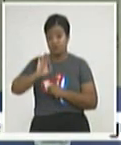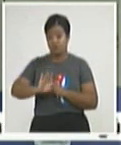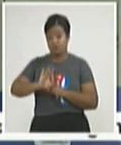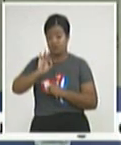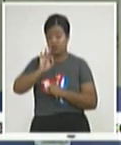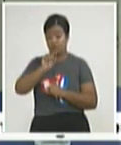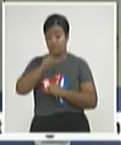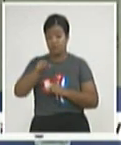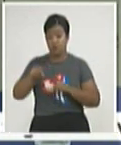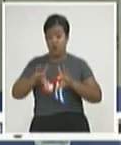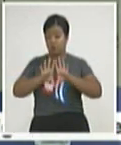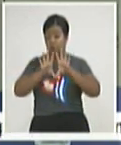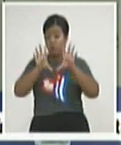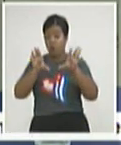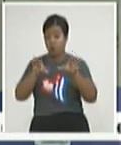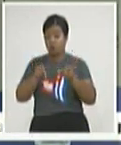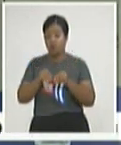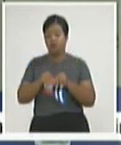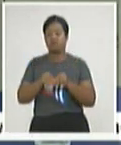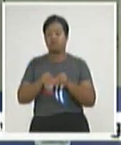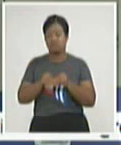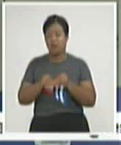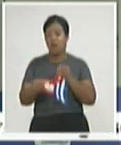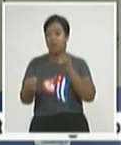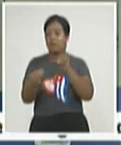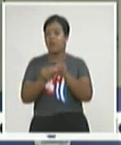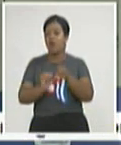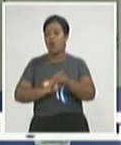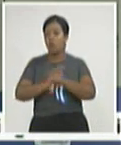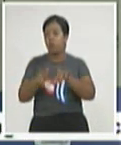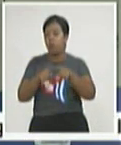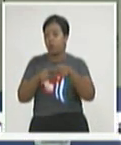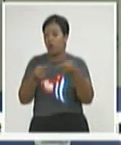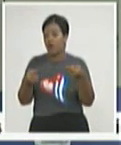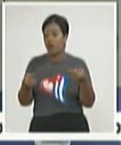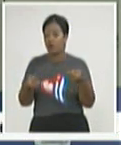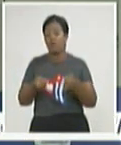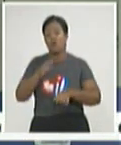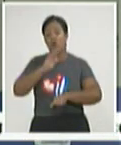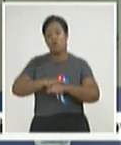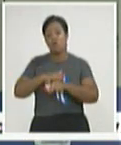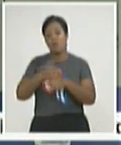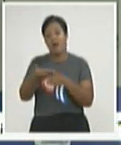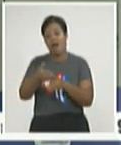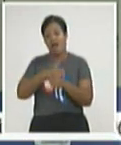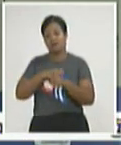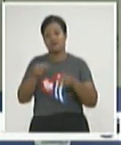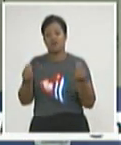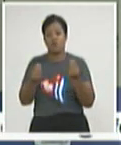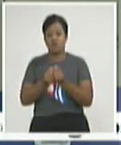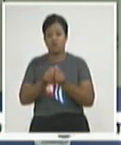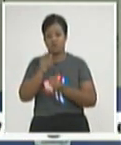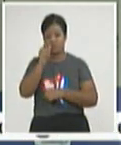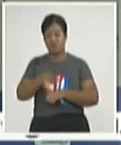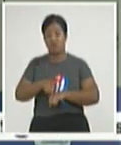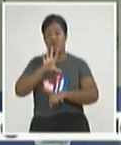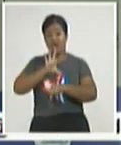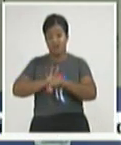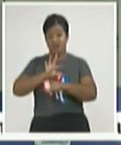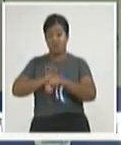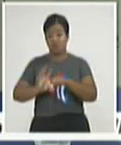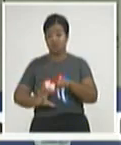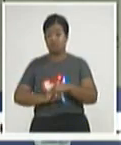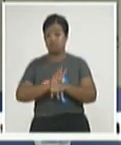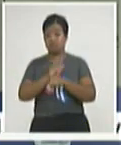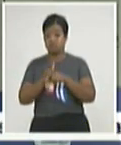98,6% de todos los diagnosticados en nuestro país pues hayan sido contactos de un caso confirmado. Es el